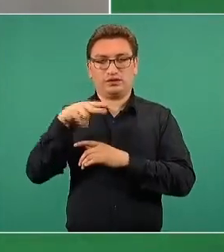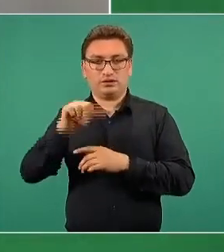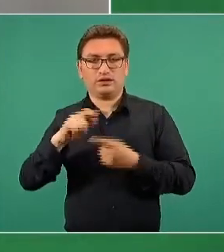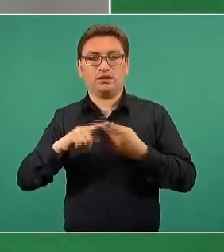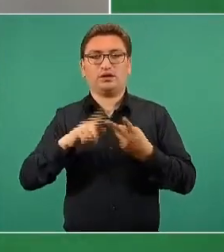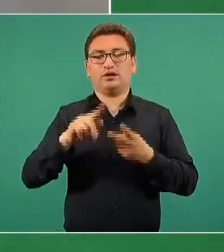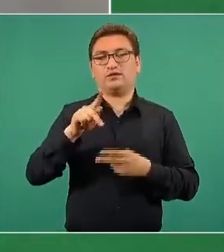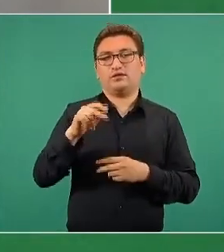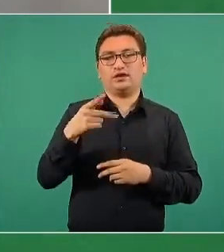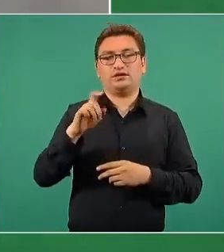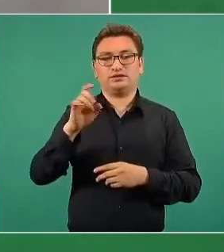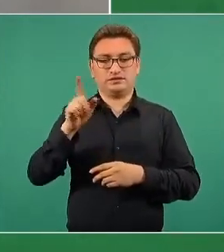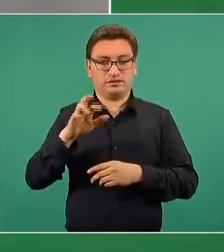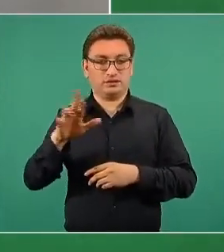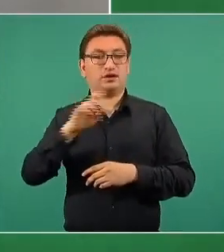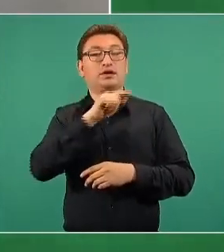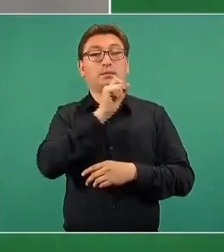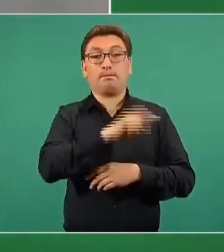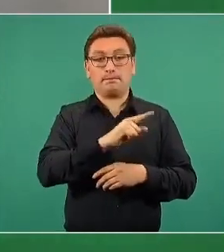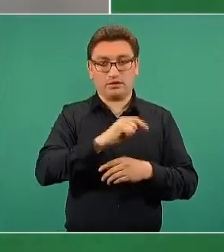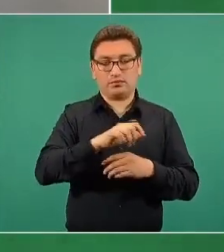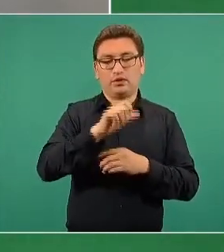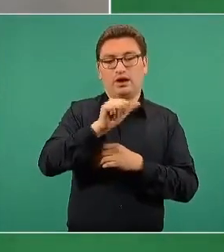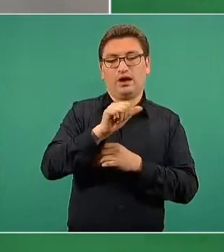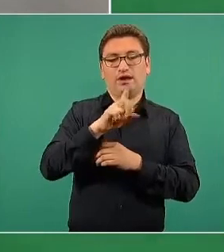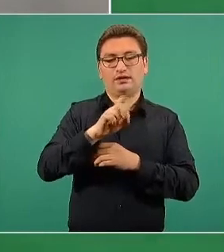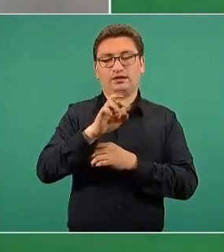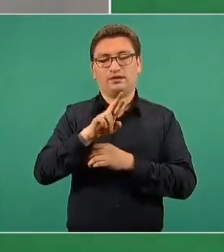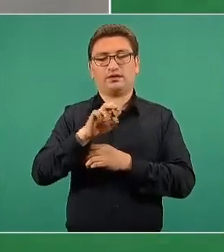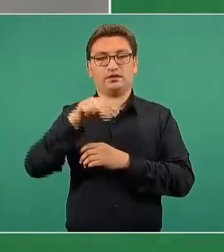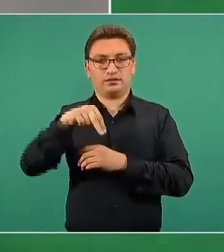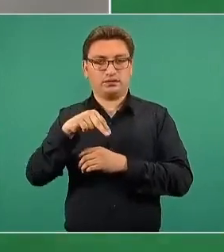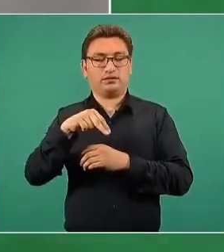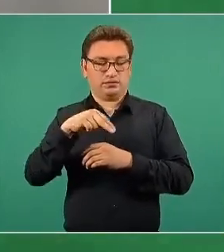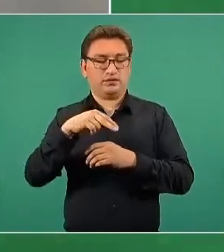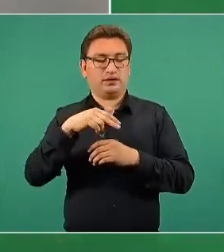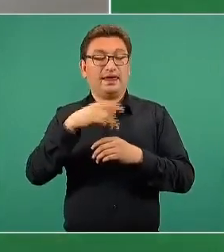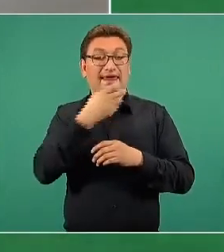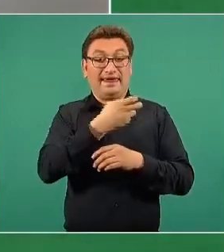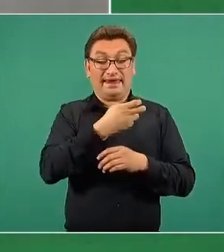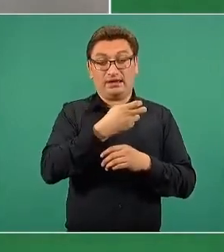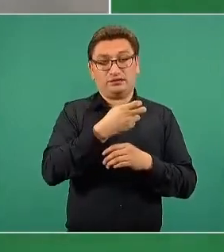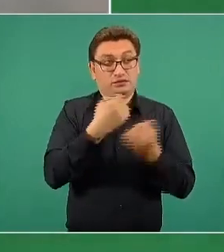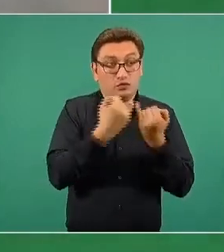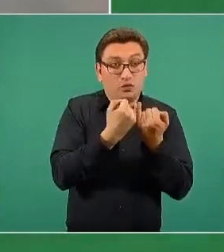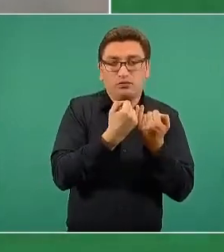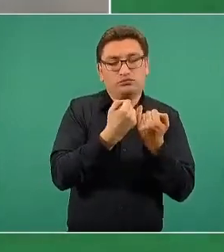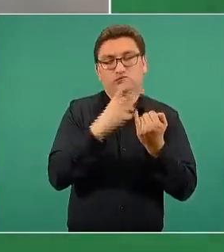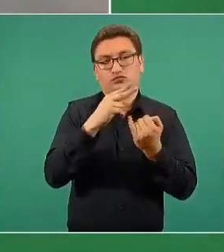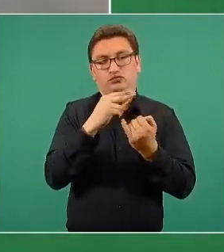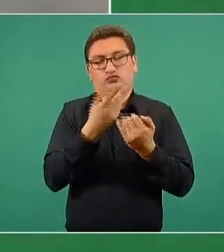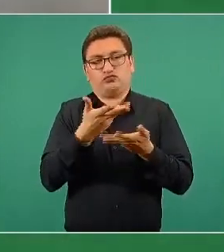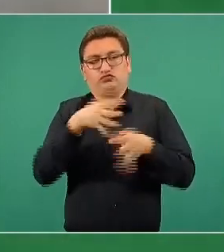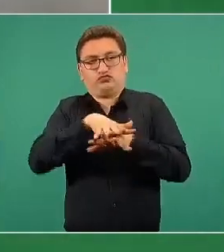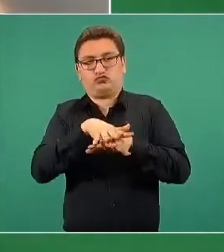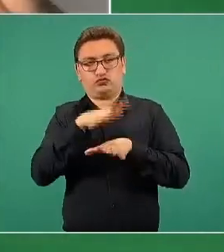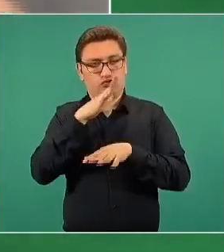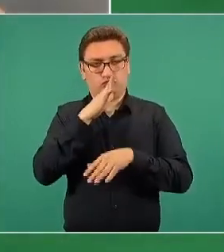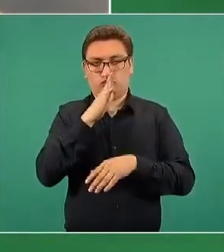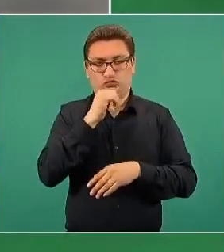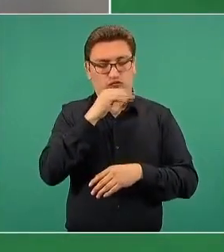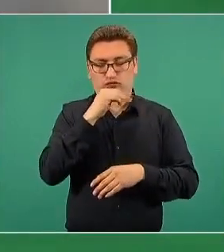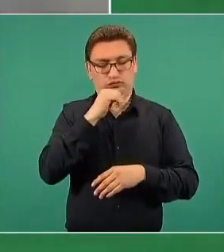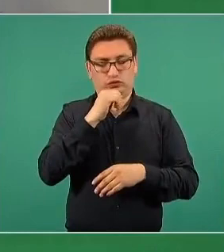de Pfizer, que ambas son de ARN mensajero. De cualquier forma, no se recomienda que se